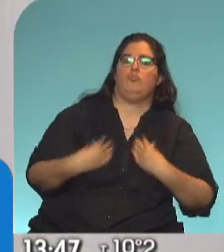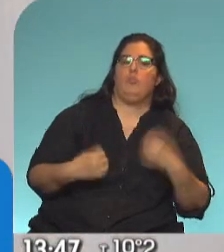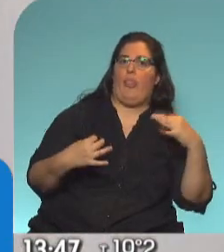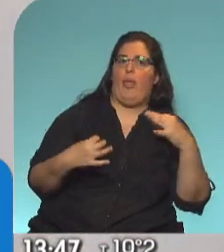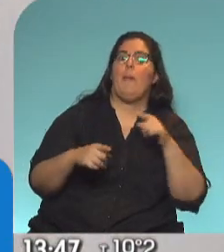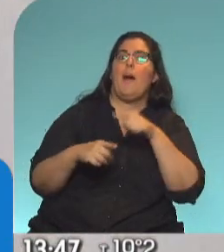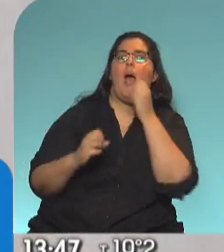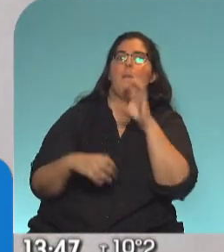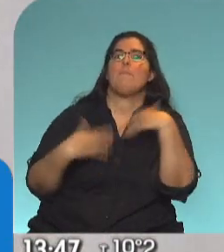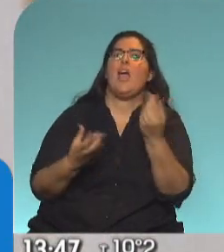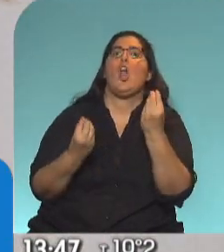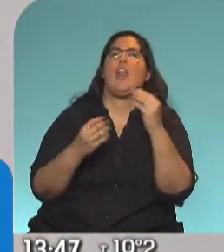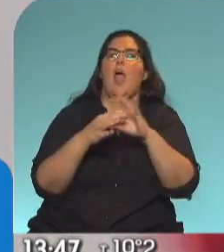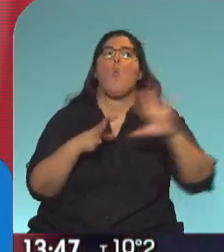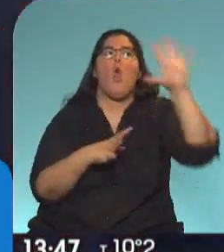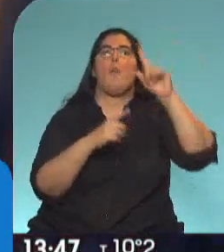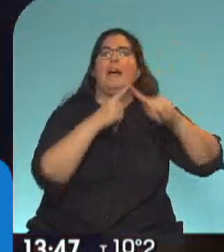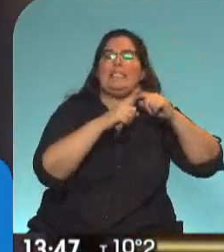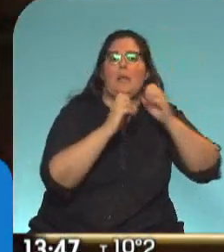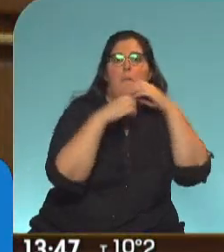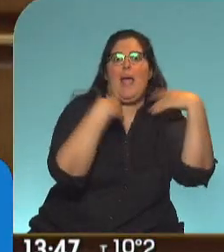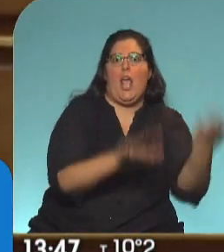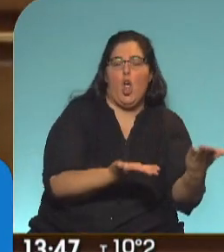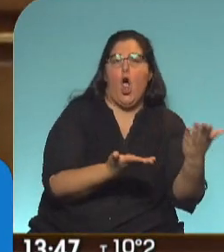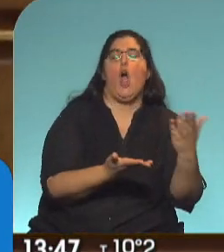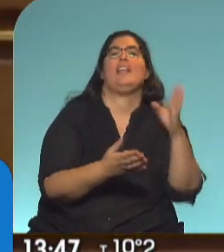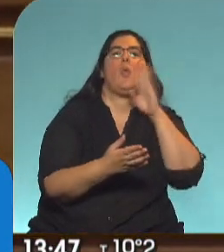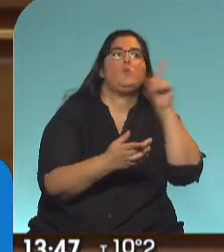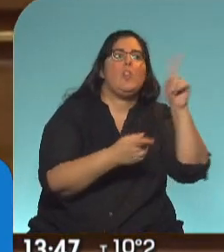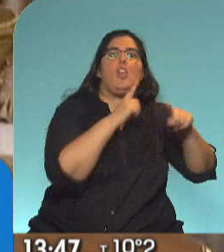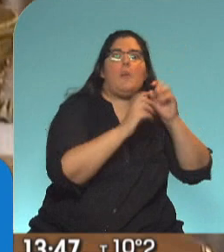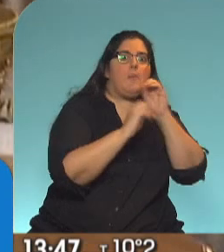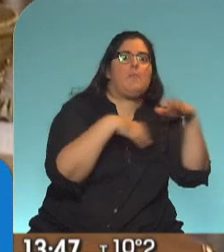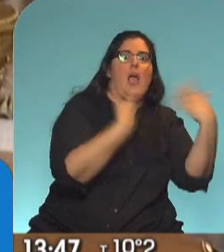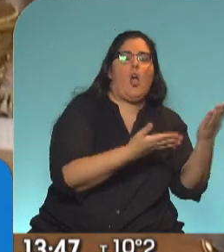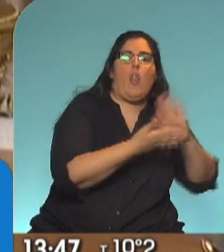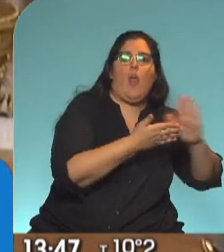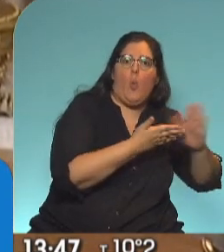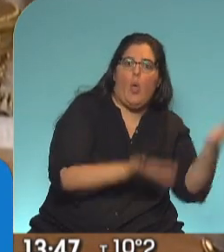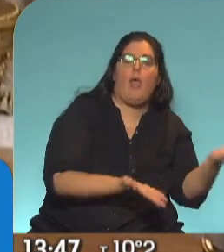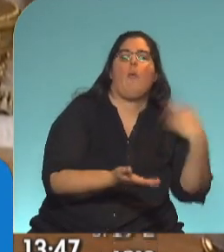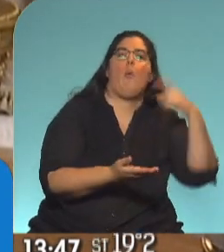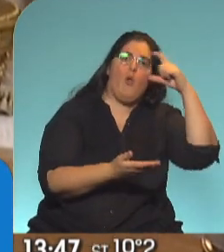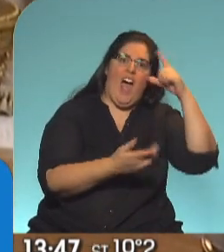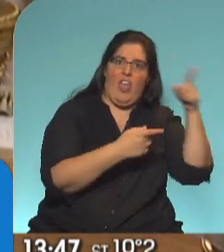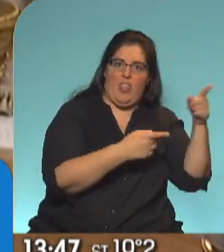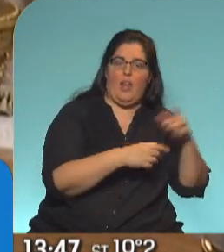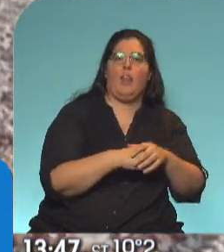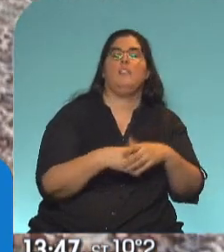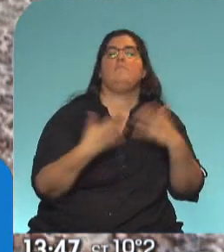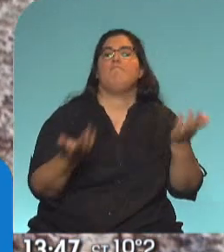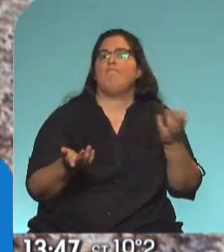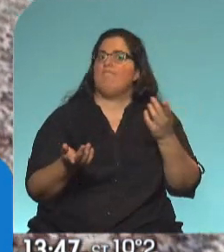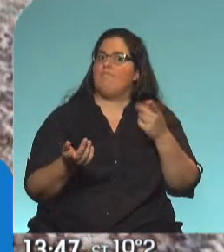sus relaciones con la Unión Europea y resetear su vínculo con los Estados Unidos en el inicio de la administración Biden. Pero